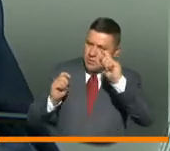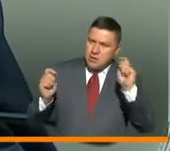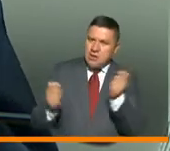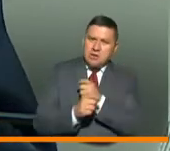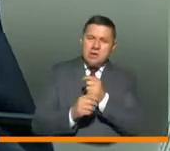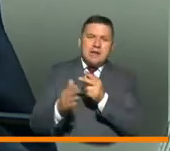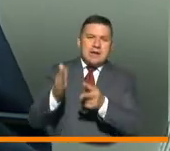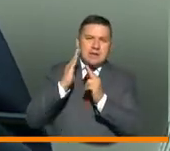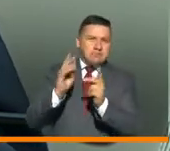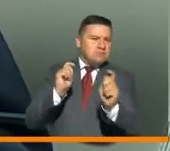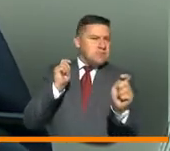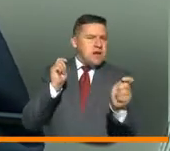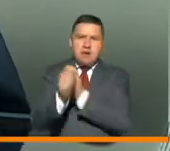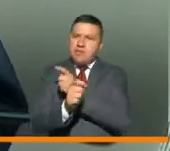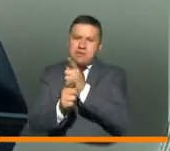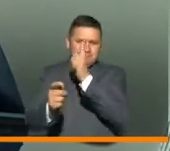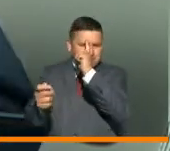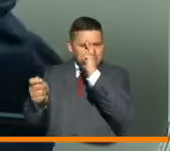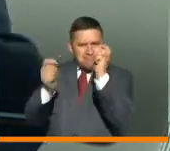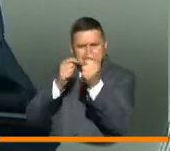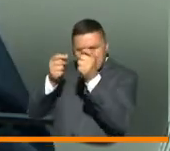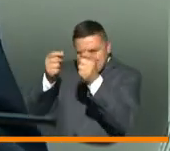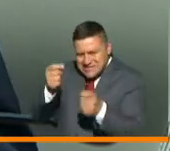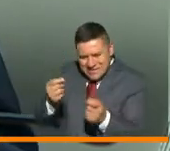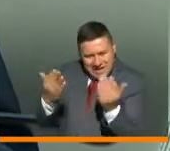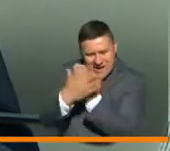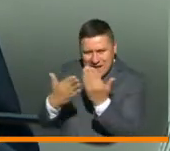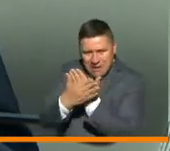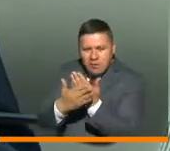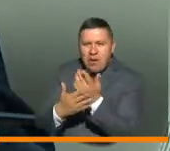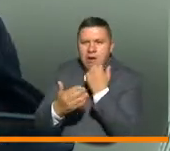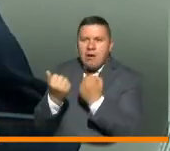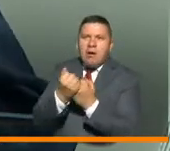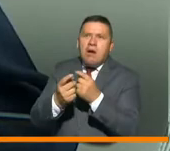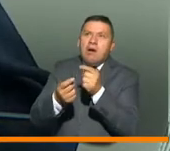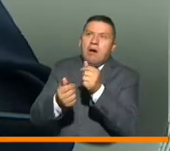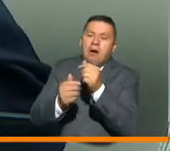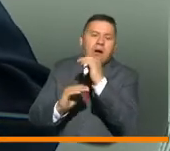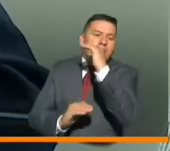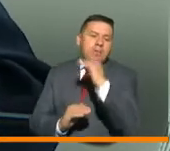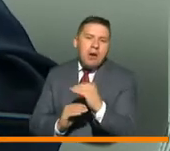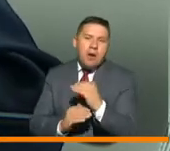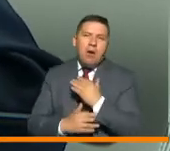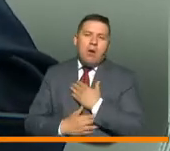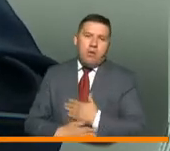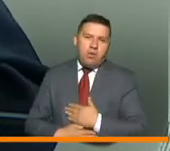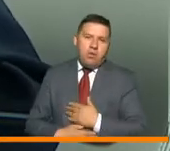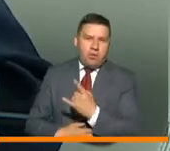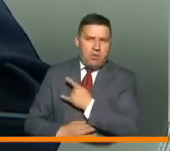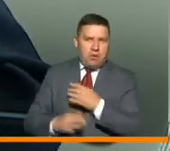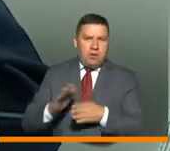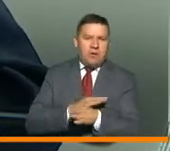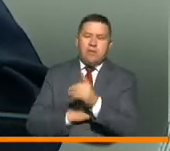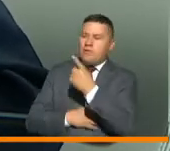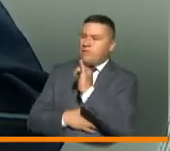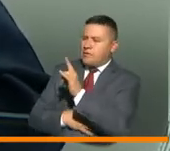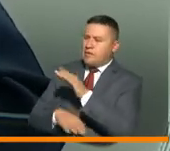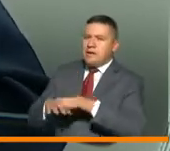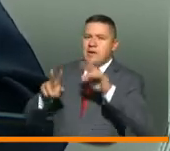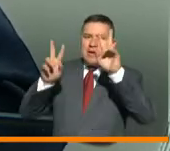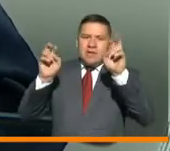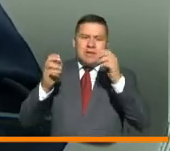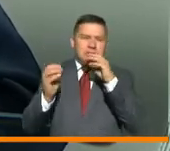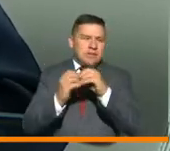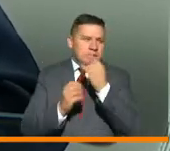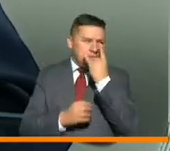de ICETEX que complementa y suma alivios, apoyo y acceso a la educación superior. Y quisiera finalizar, presidente, con un tema de